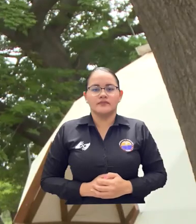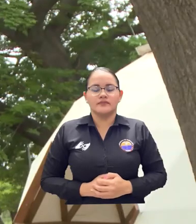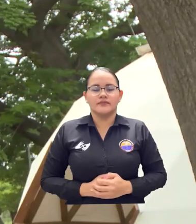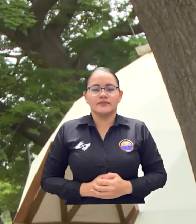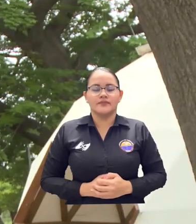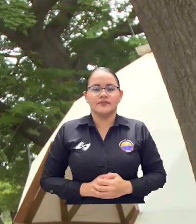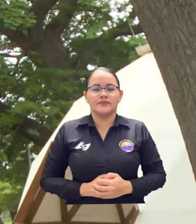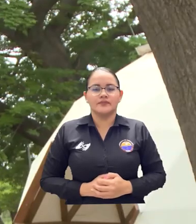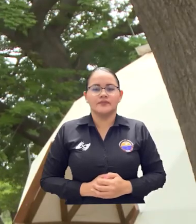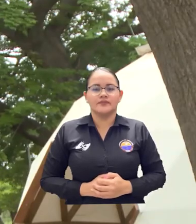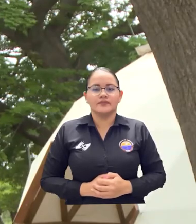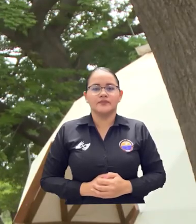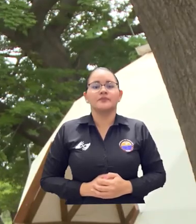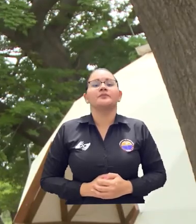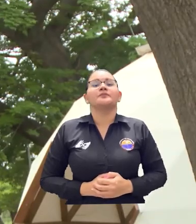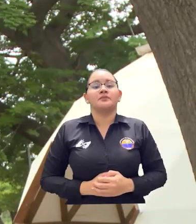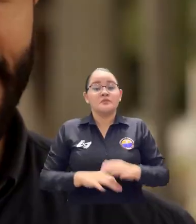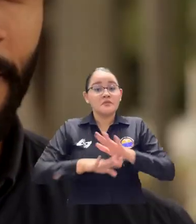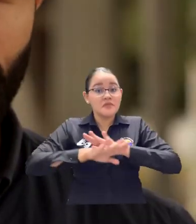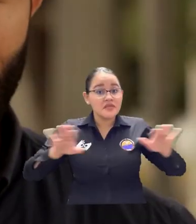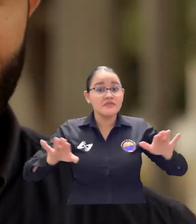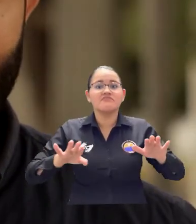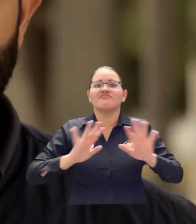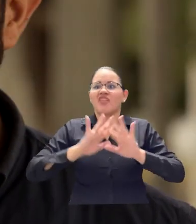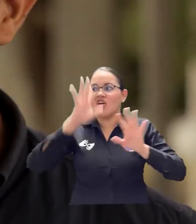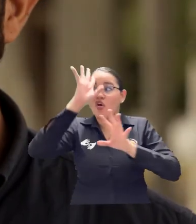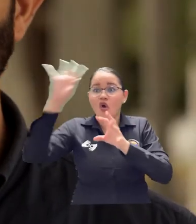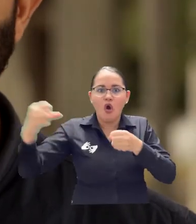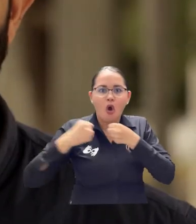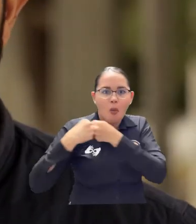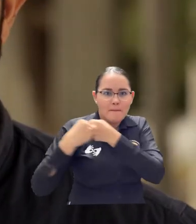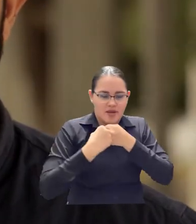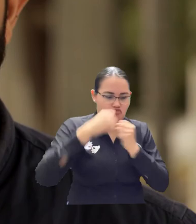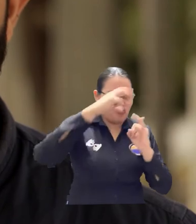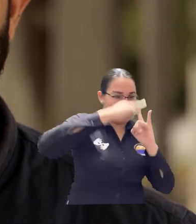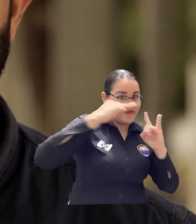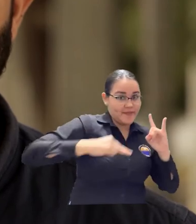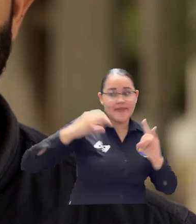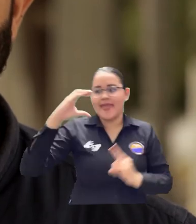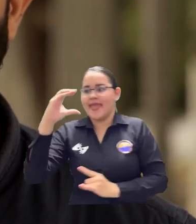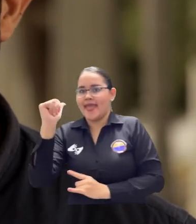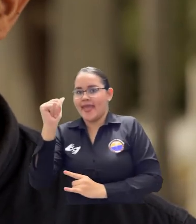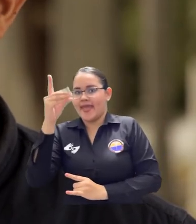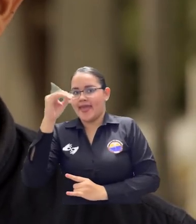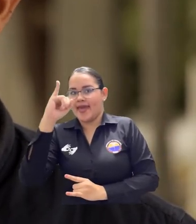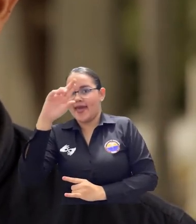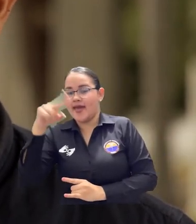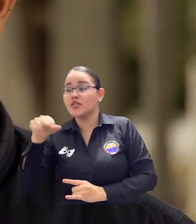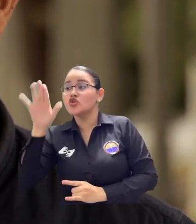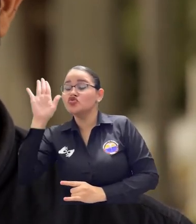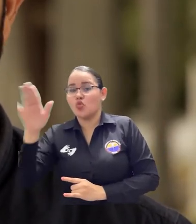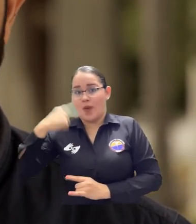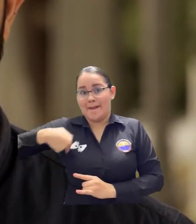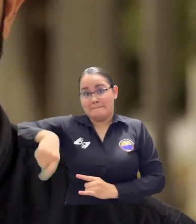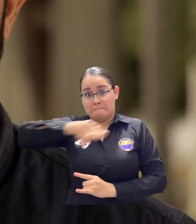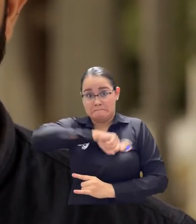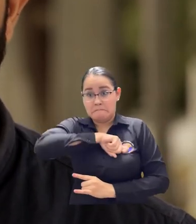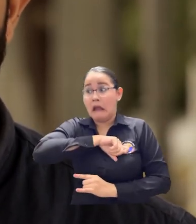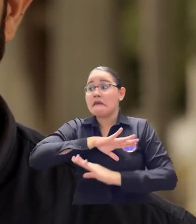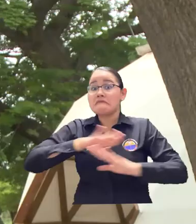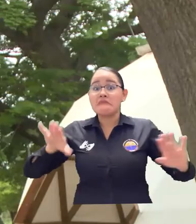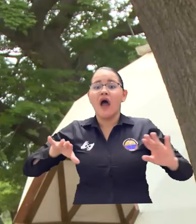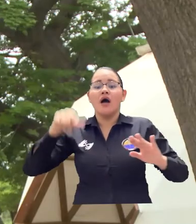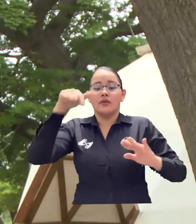el proceso de admisión, los candidatos deben cursar y aprobar el curso de Introducción a la Investigación en Derecho Marítimo y Régimen Jurídico del